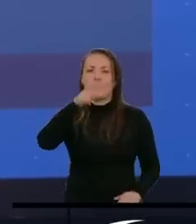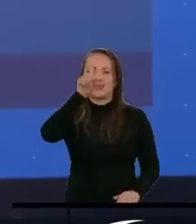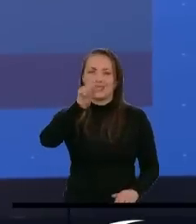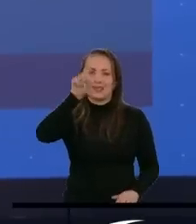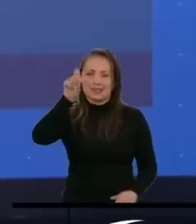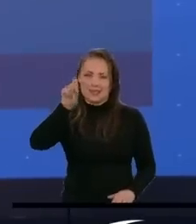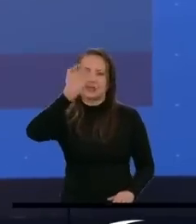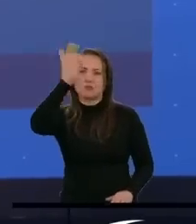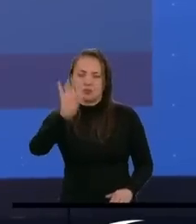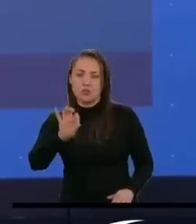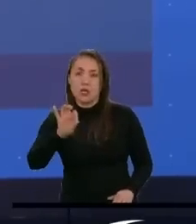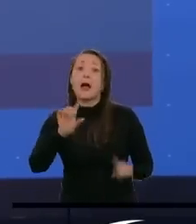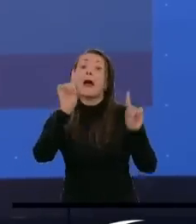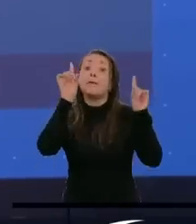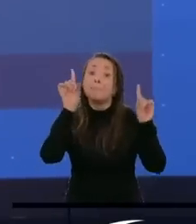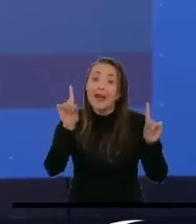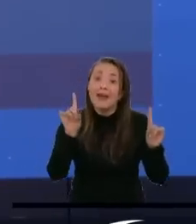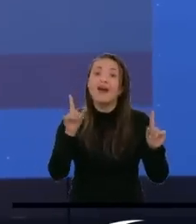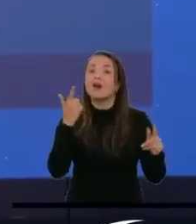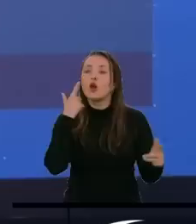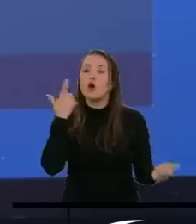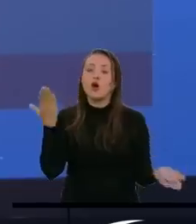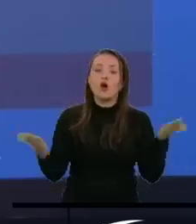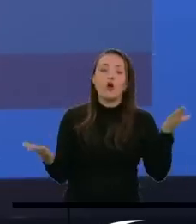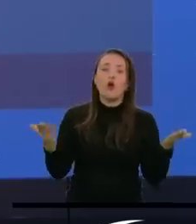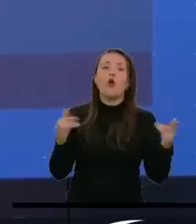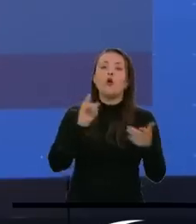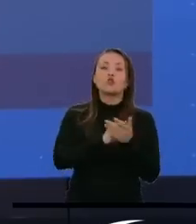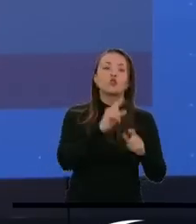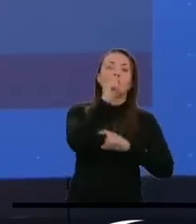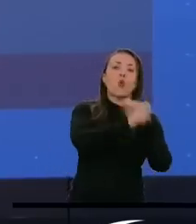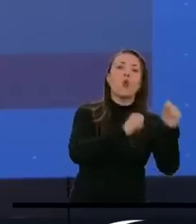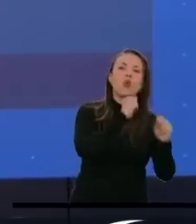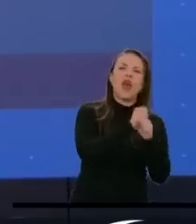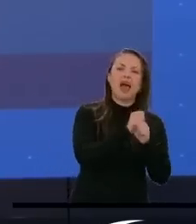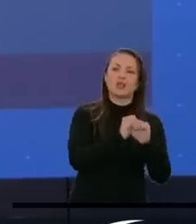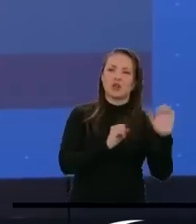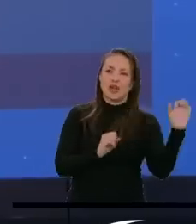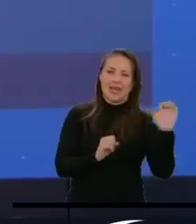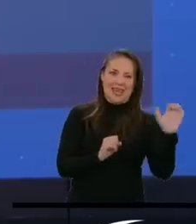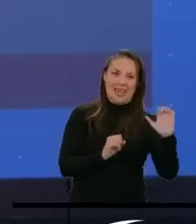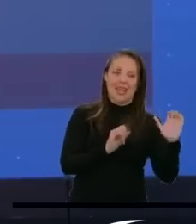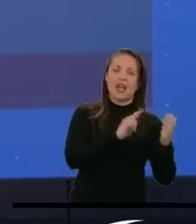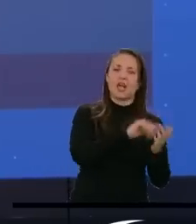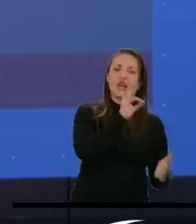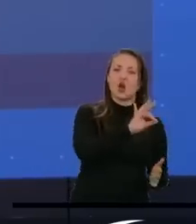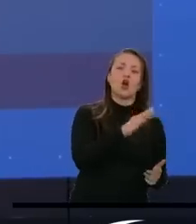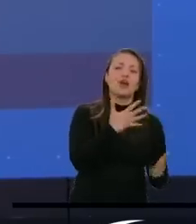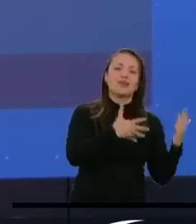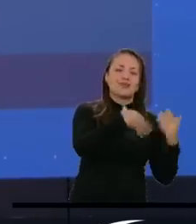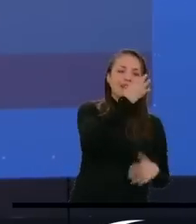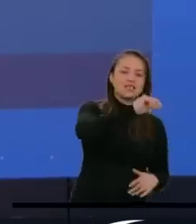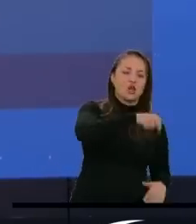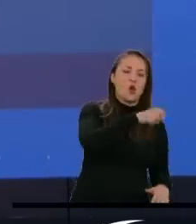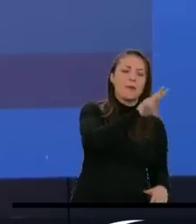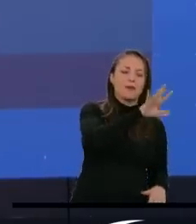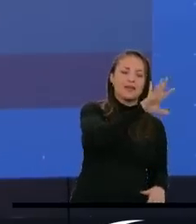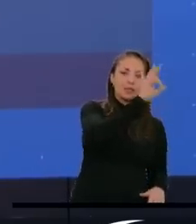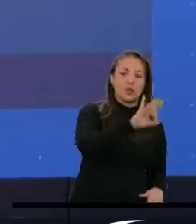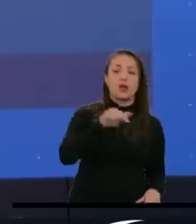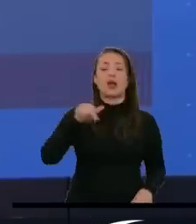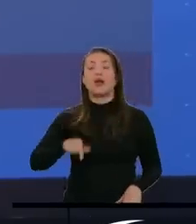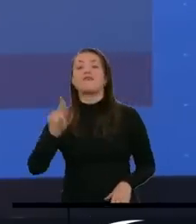1,66%. Pero si revisamos ahora la cifra anual, en enero era de 13,25% y en febrero de